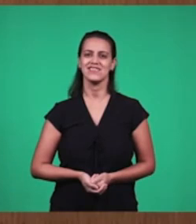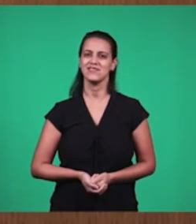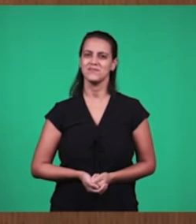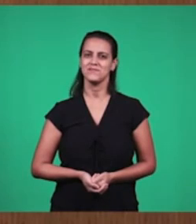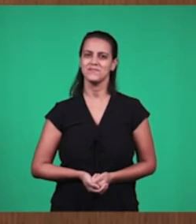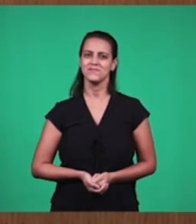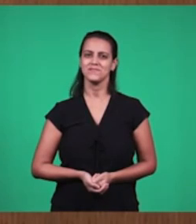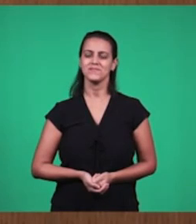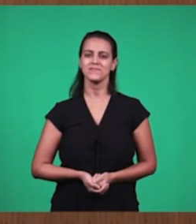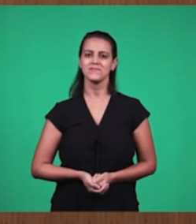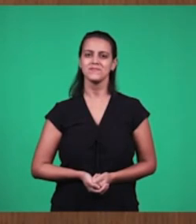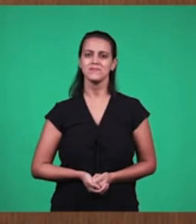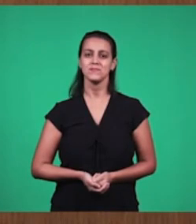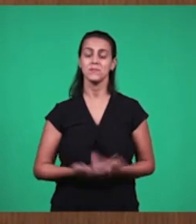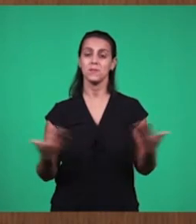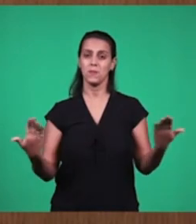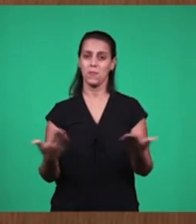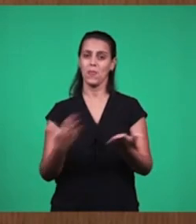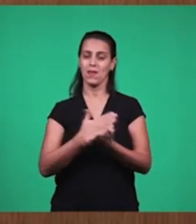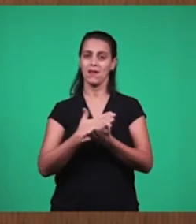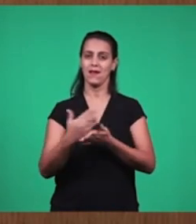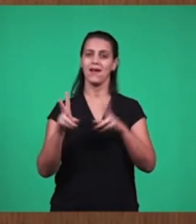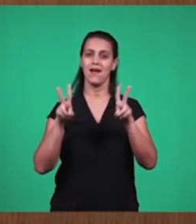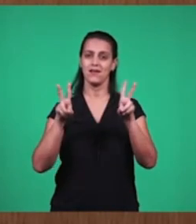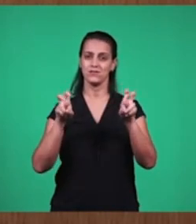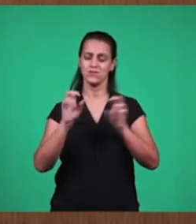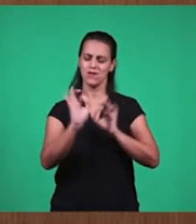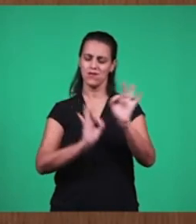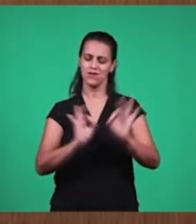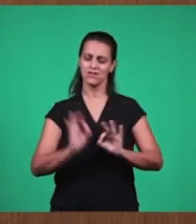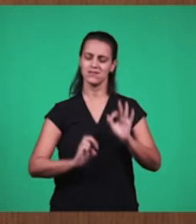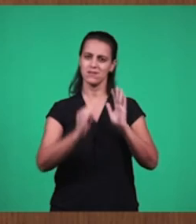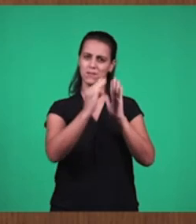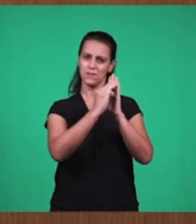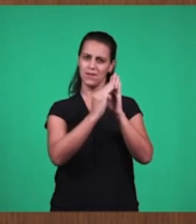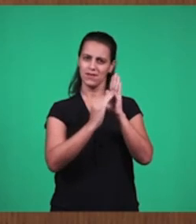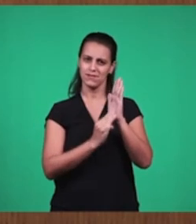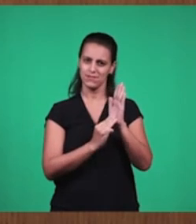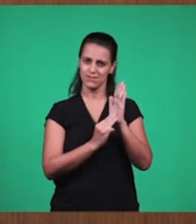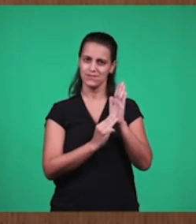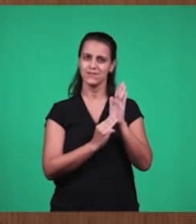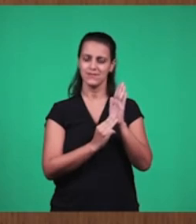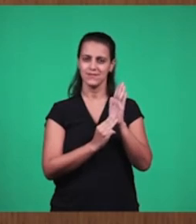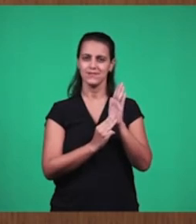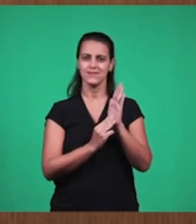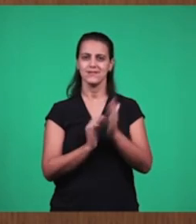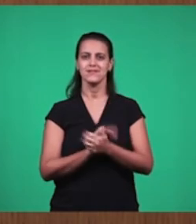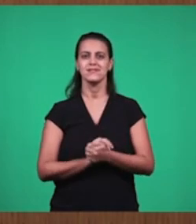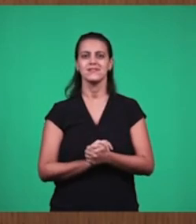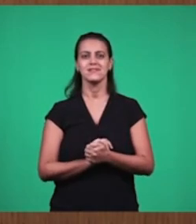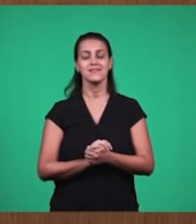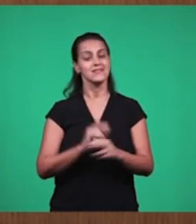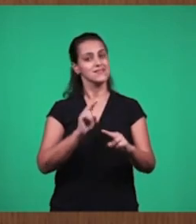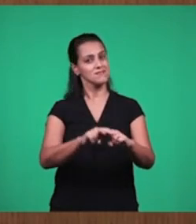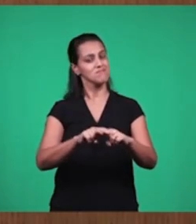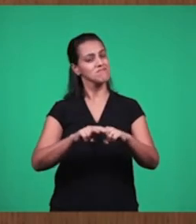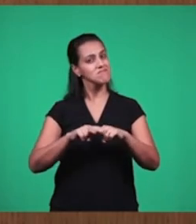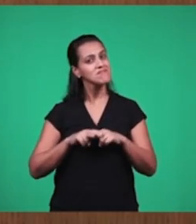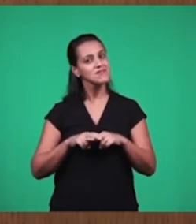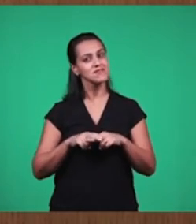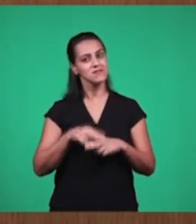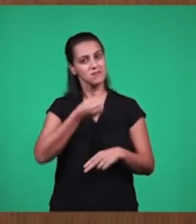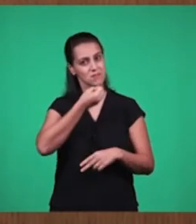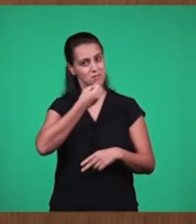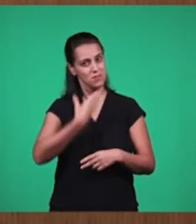Como lo anunciado, nuestro tema ahora es organización y método. Uno de los motivos positivos